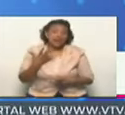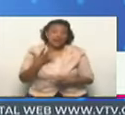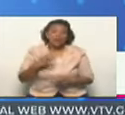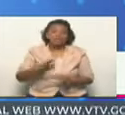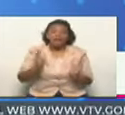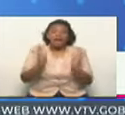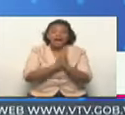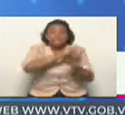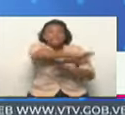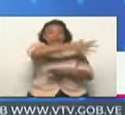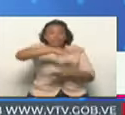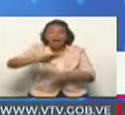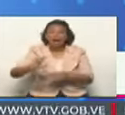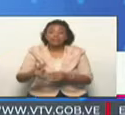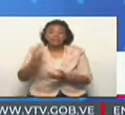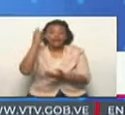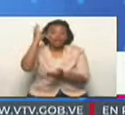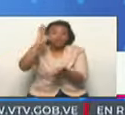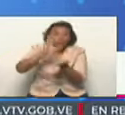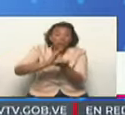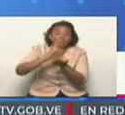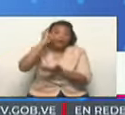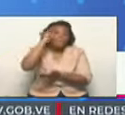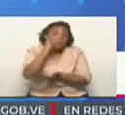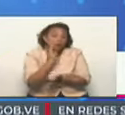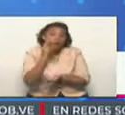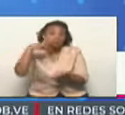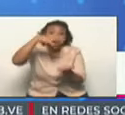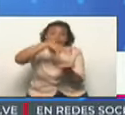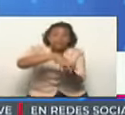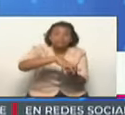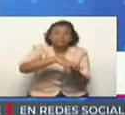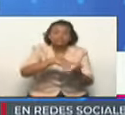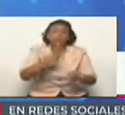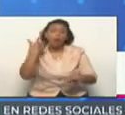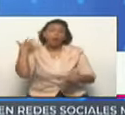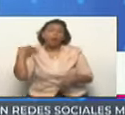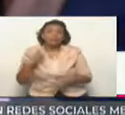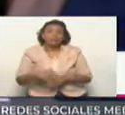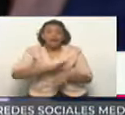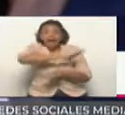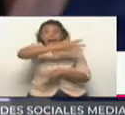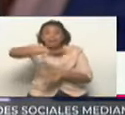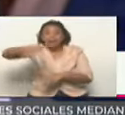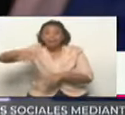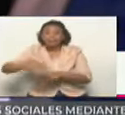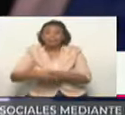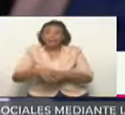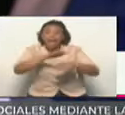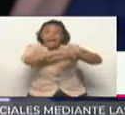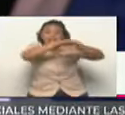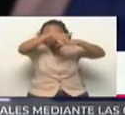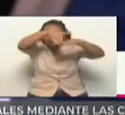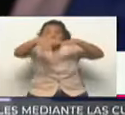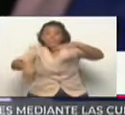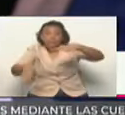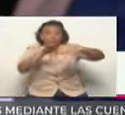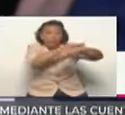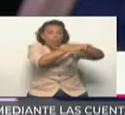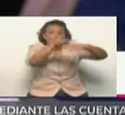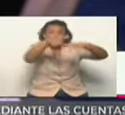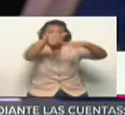Sabana. Tenemos tiempo que no vamos a la Gran Sabana, Silita. ¿Te acuerdas cuando fuimos al Tepuy Roraima?